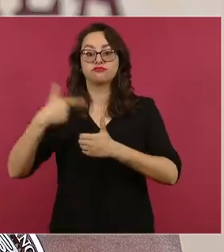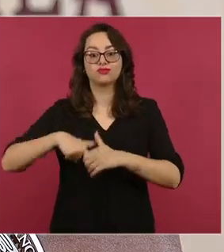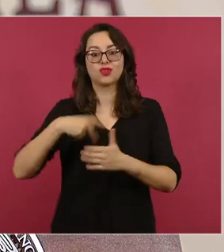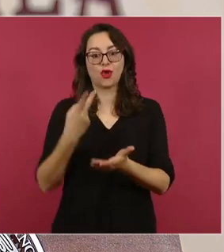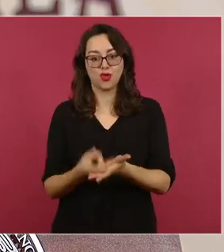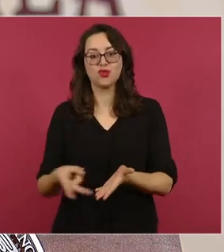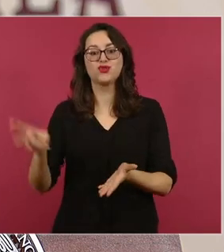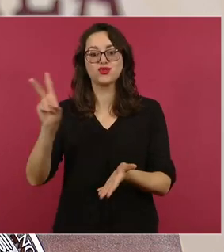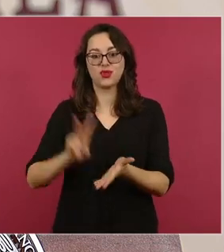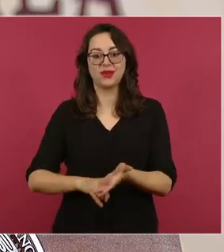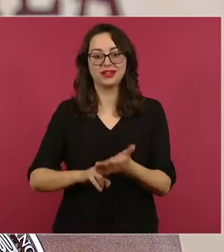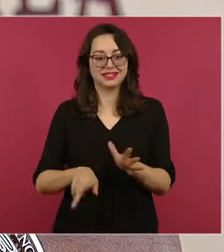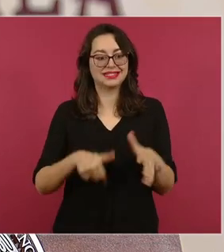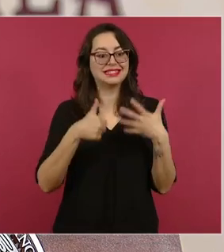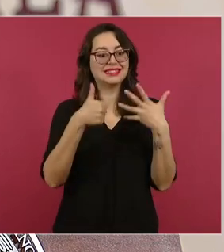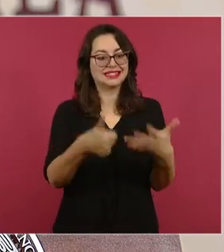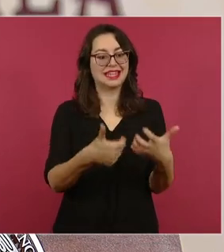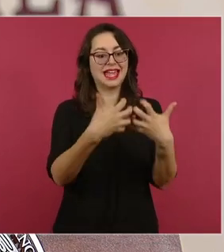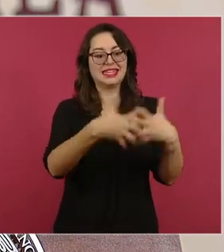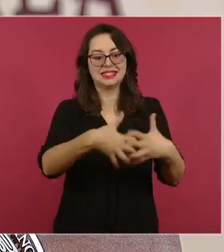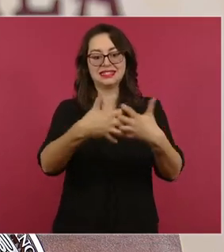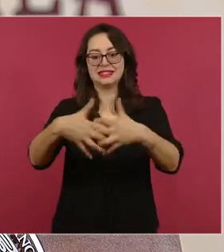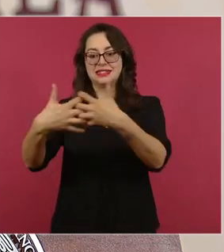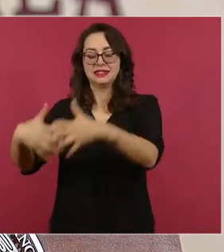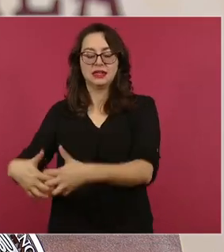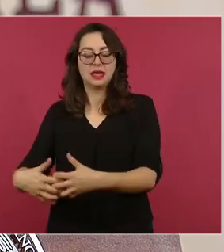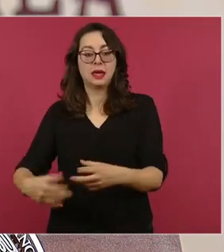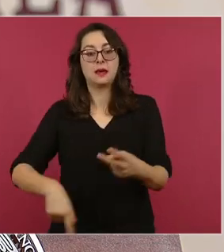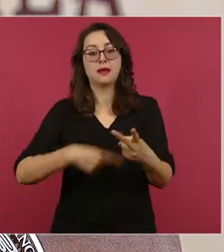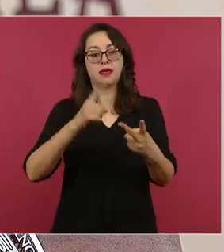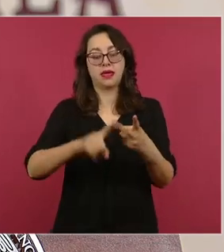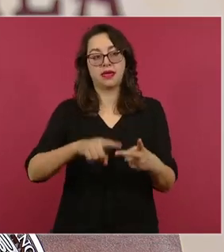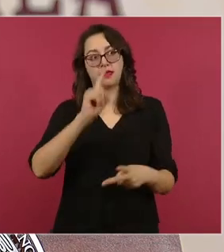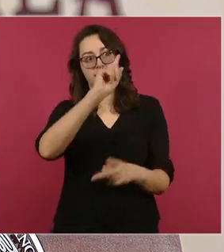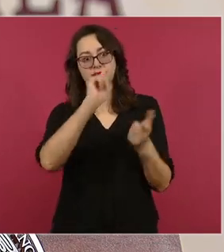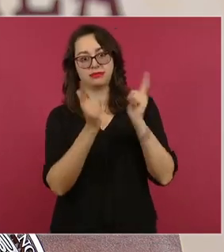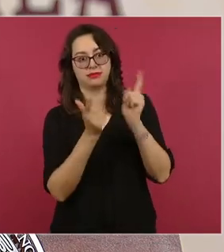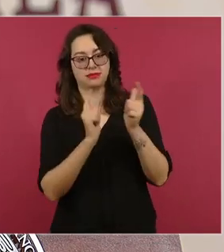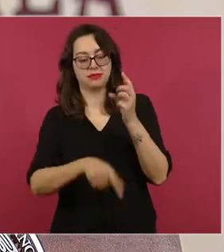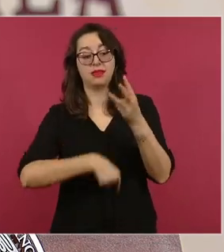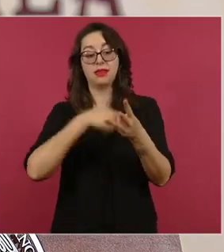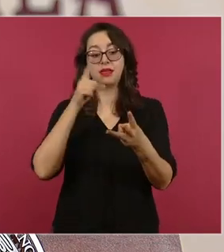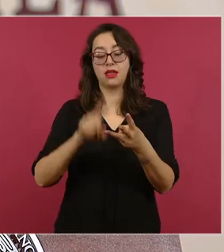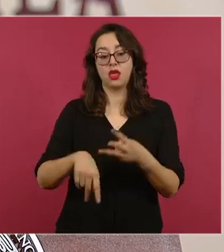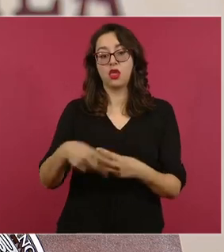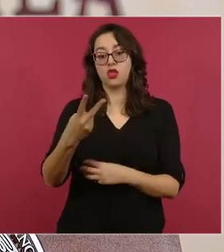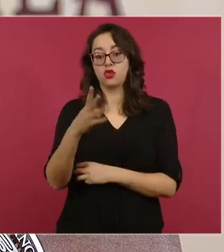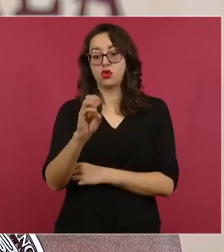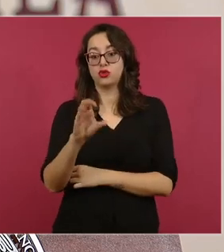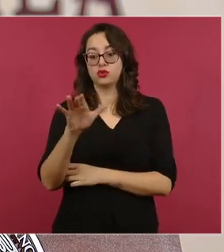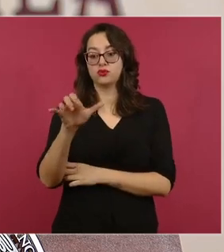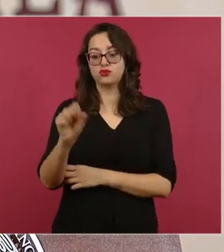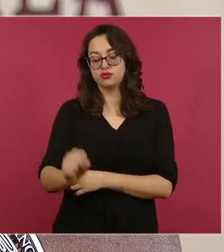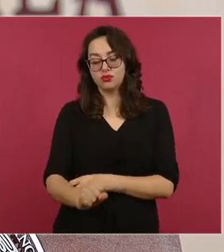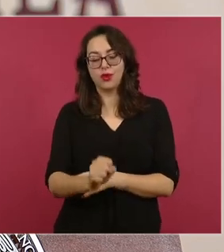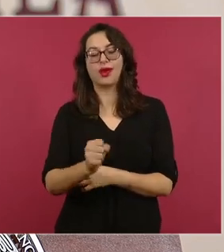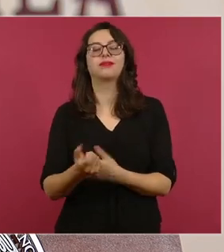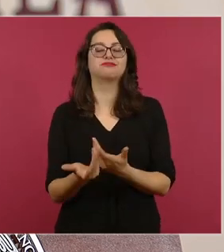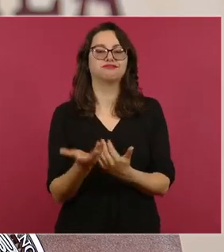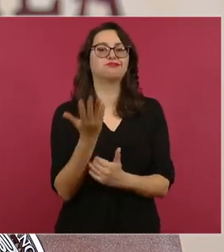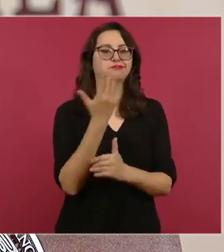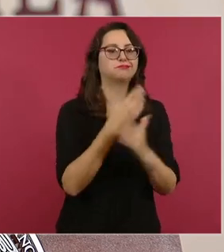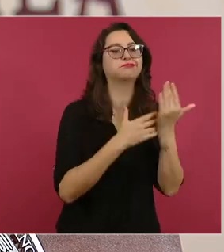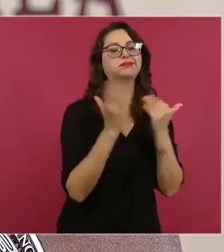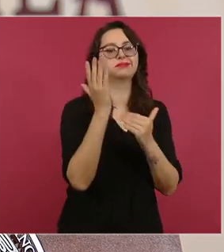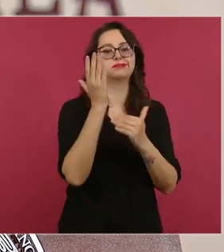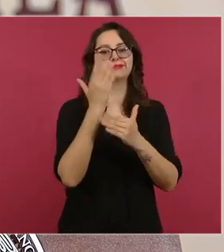las 6 refinerías más Deer Park y Dos Bocas, se revirtió la caída de 612 mil barriles en